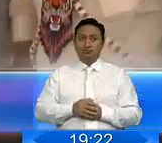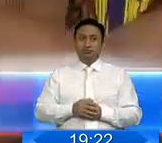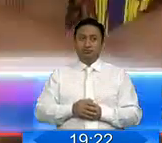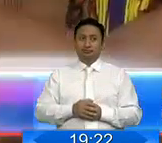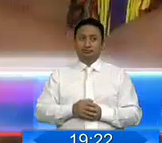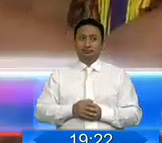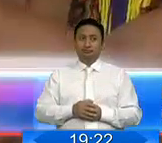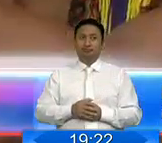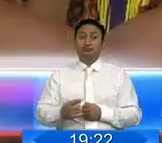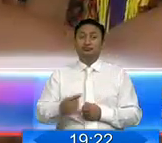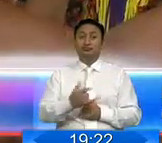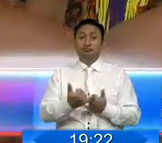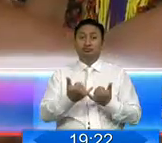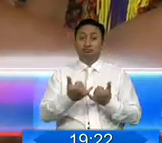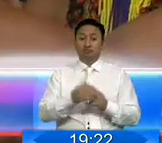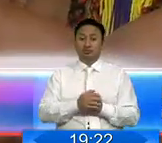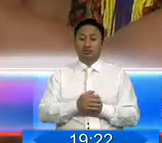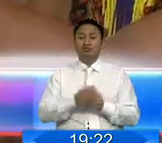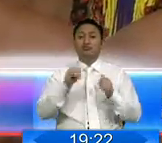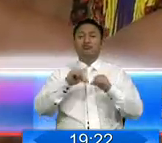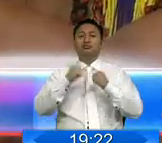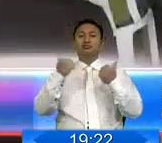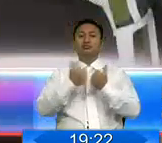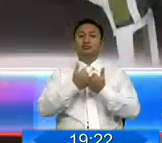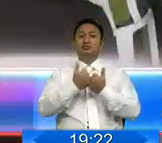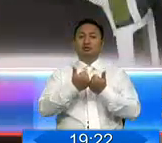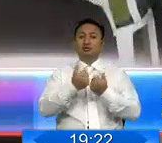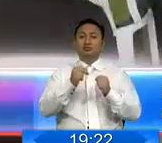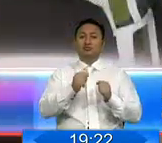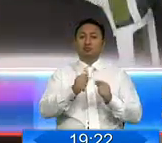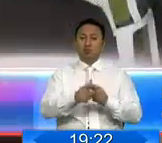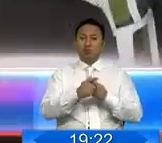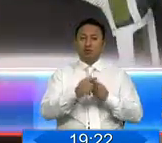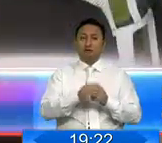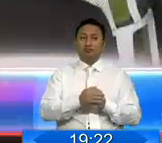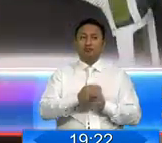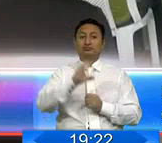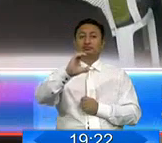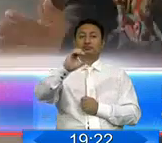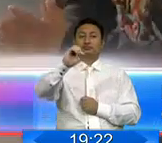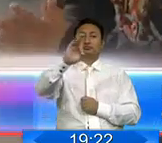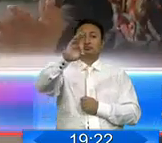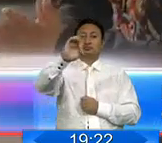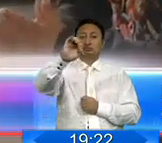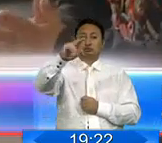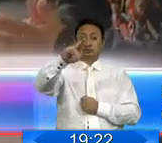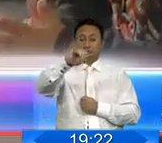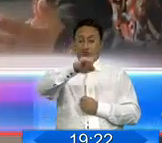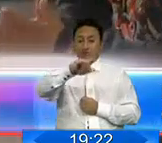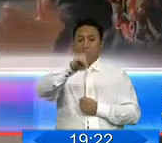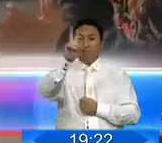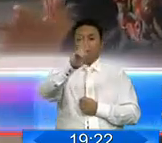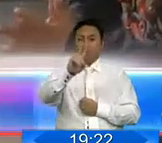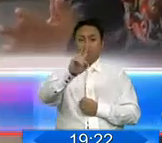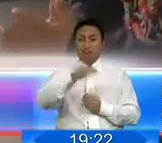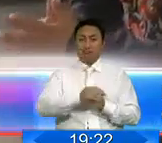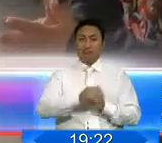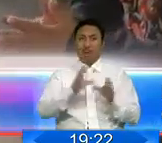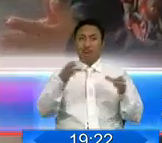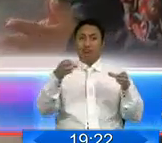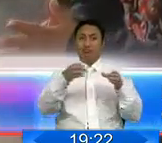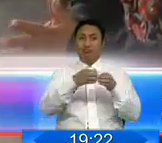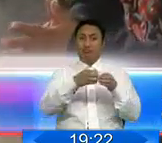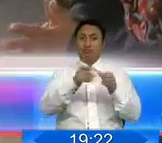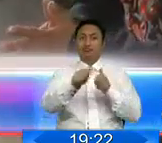será el eje central de lo que tratará una asamblea extraordinaria de la CONFINAE, que fue convocada para este viernes en su sede de Unión